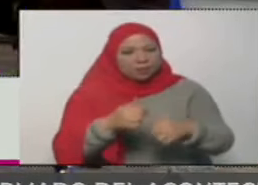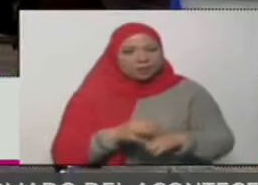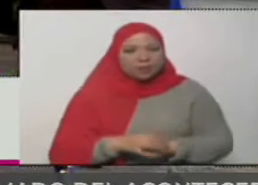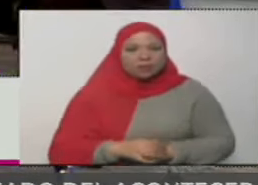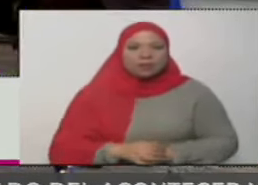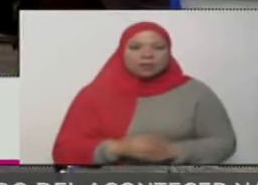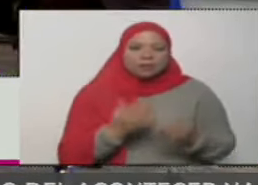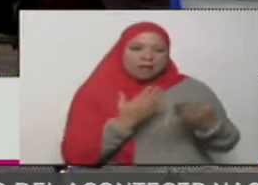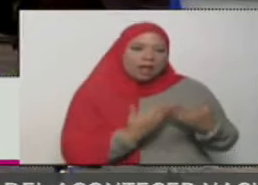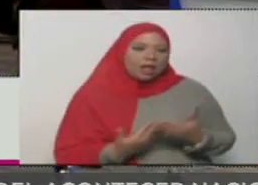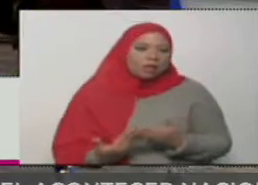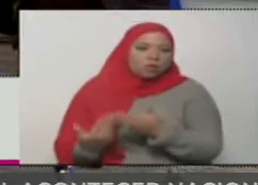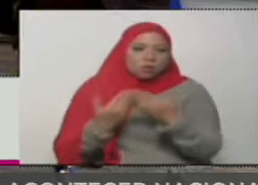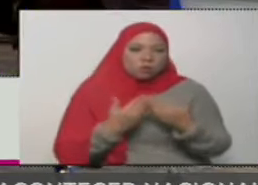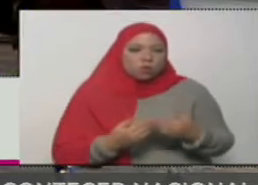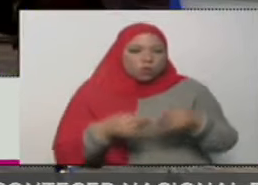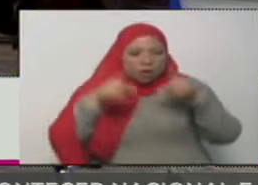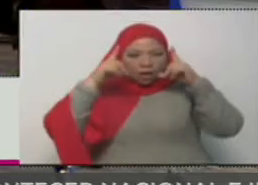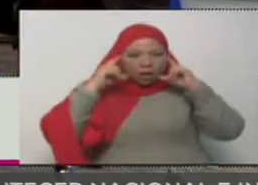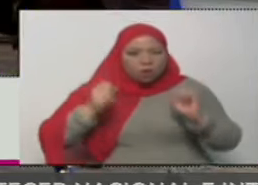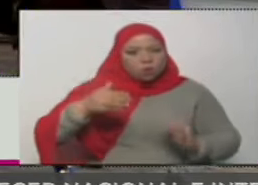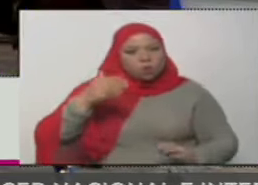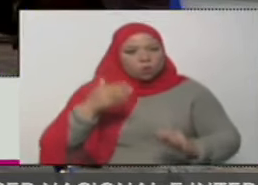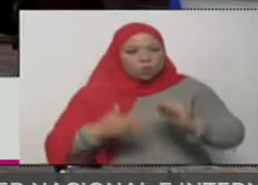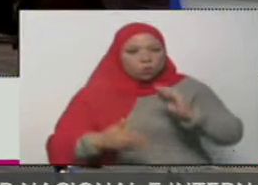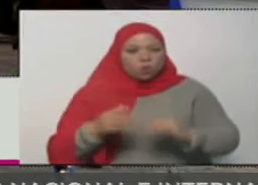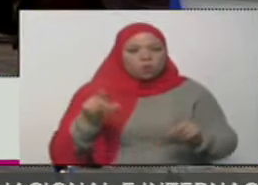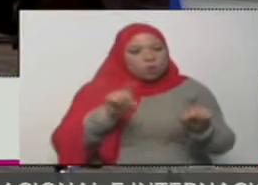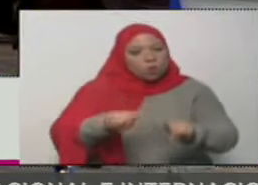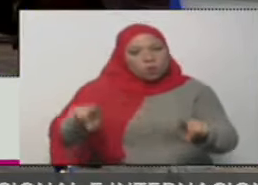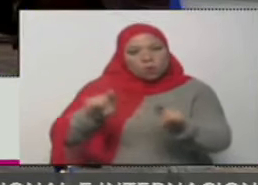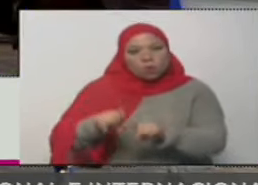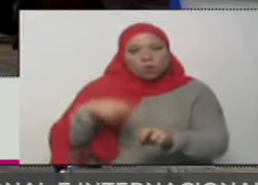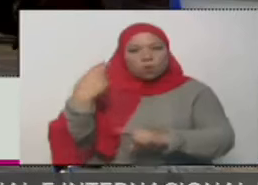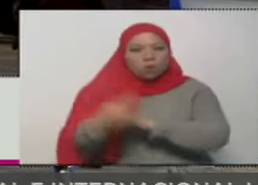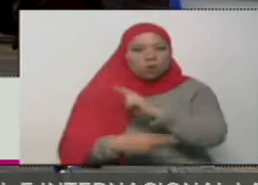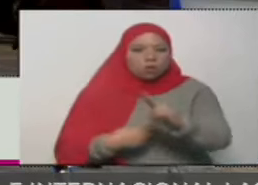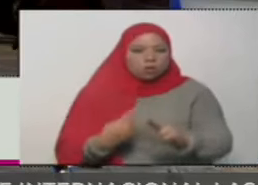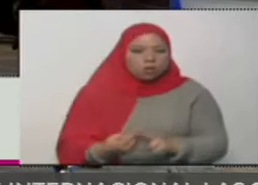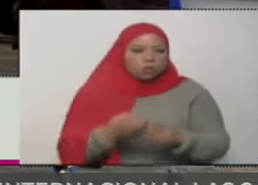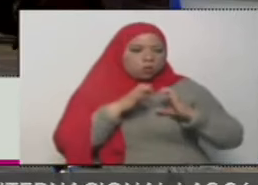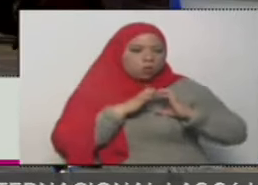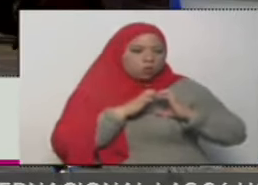estudiar inteligencia artificial y cultivar aquí y aquí, para no olvidar la humanidad. Excelente. Es la